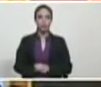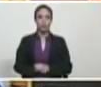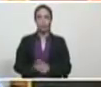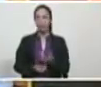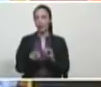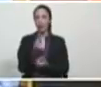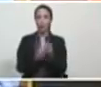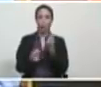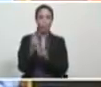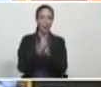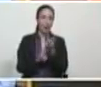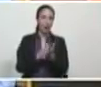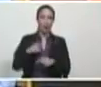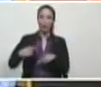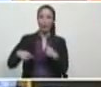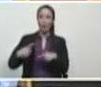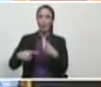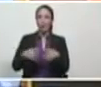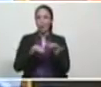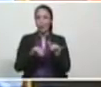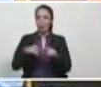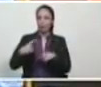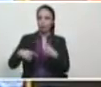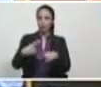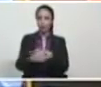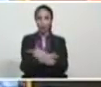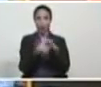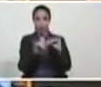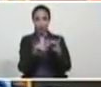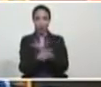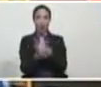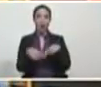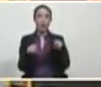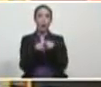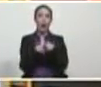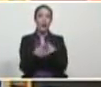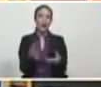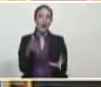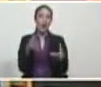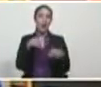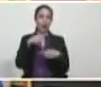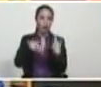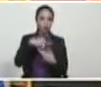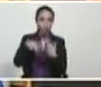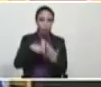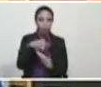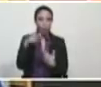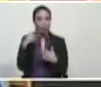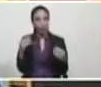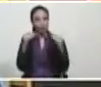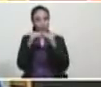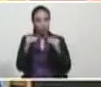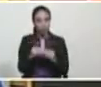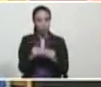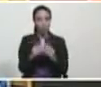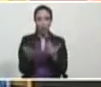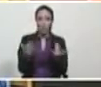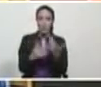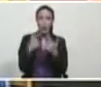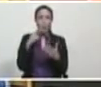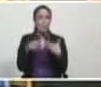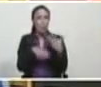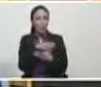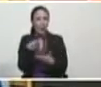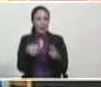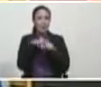económica diaria. Eso es una revolución económica. Saber los problemas que tienen los empresarios,